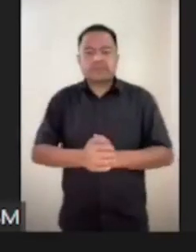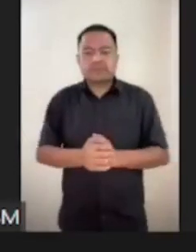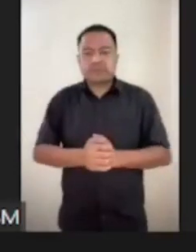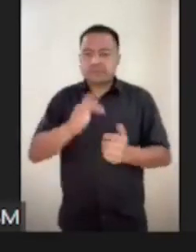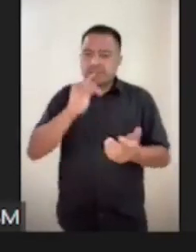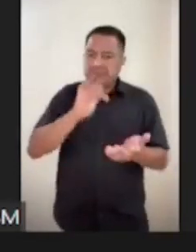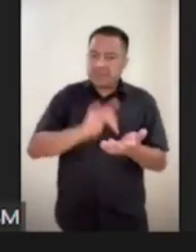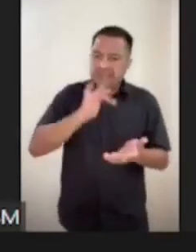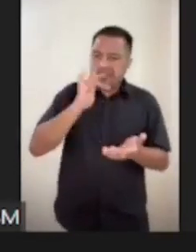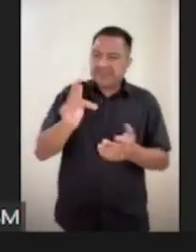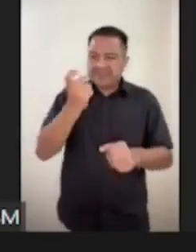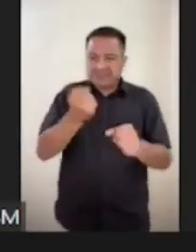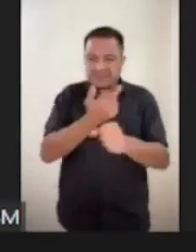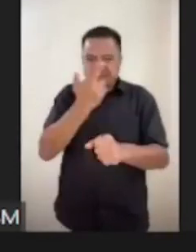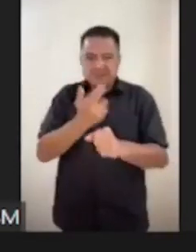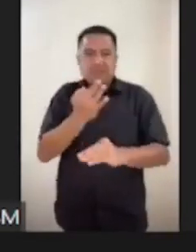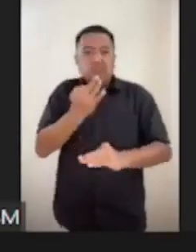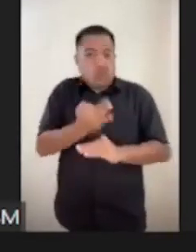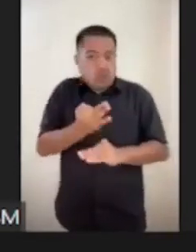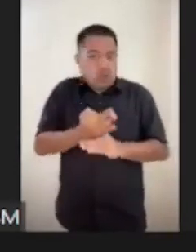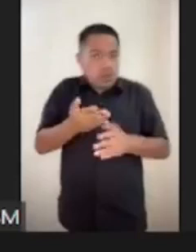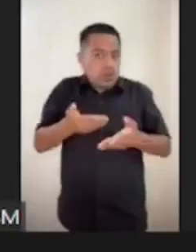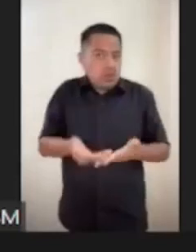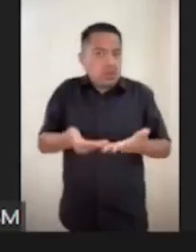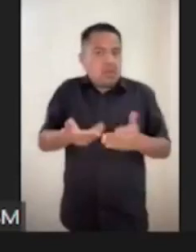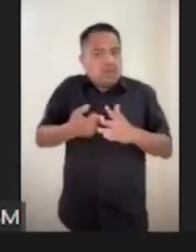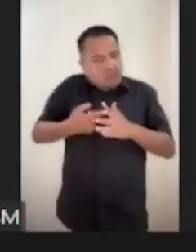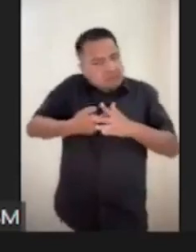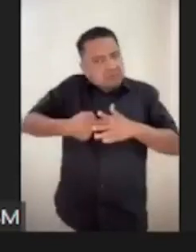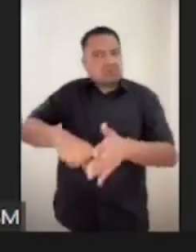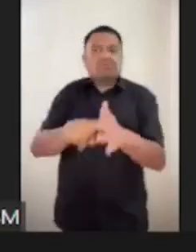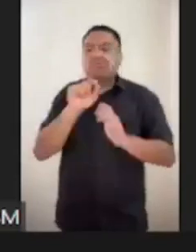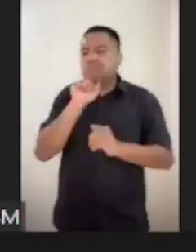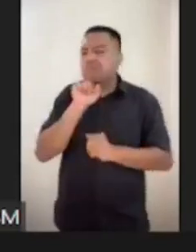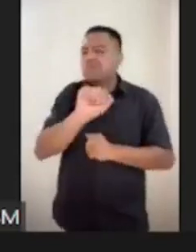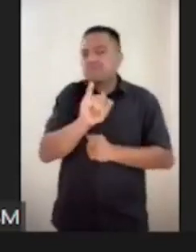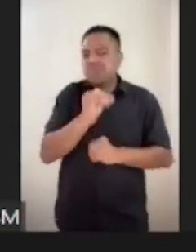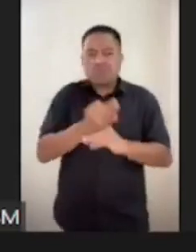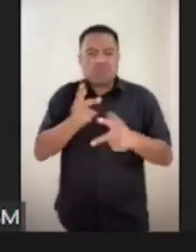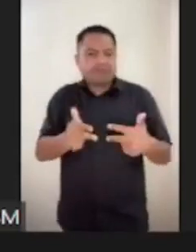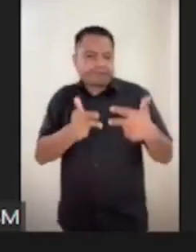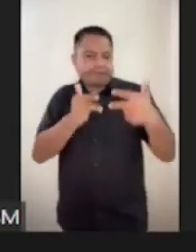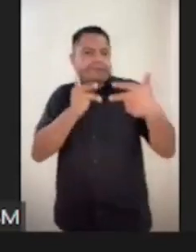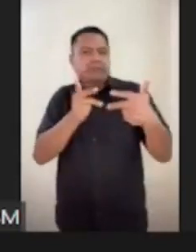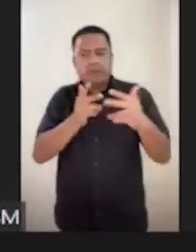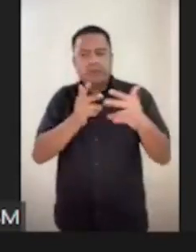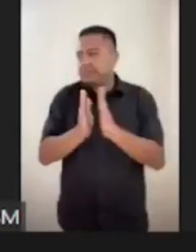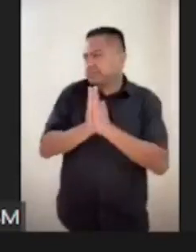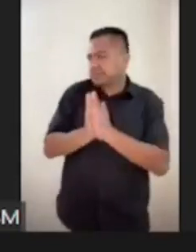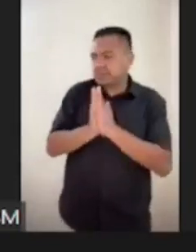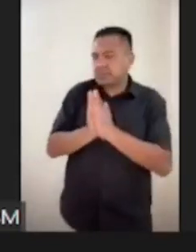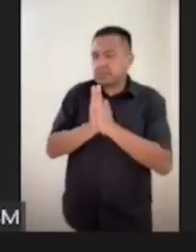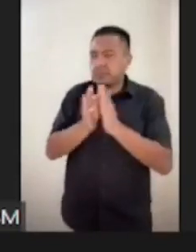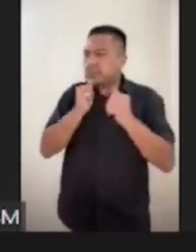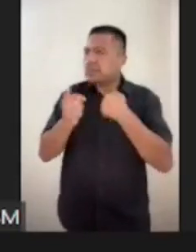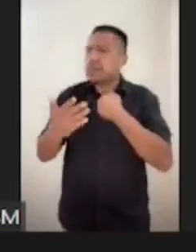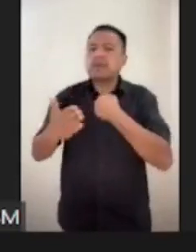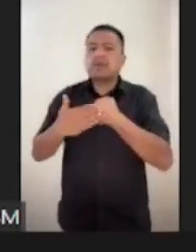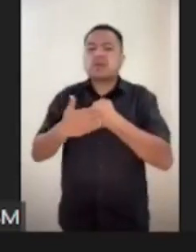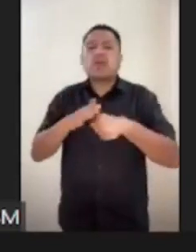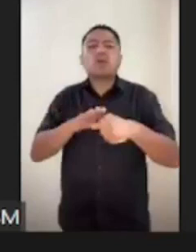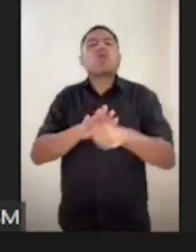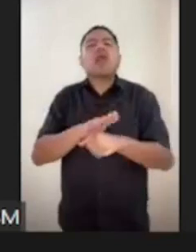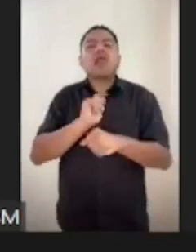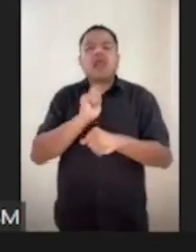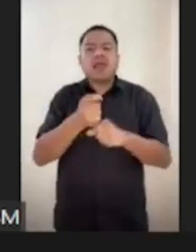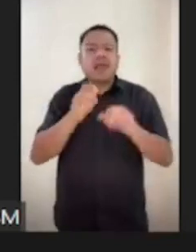Gracias, secretario. En consecuencia, se declara abierta la presente sesión. Le solicito nos informe cuáles son los